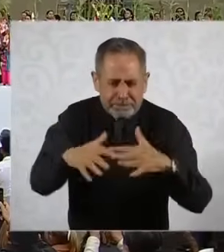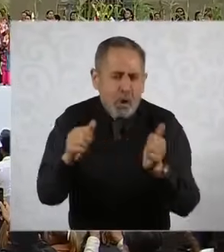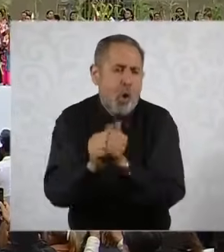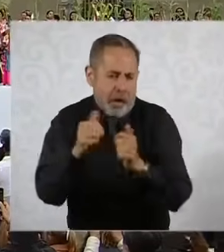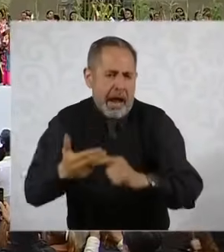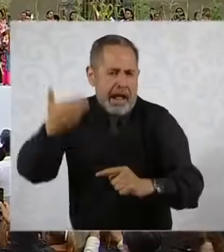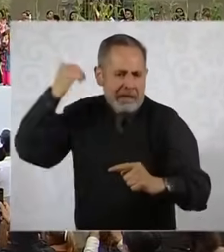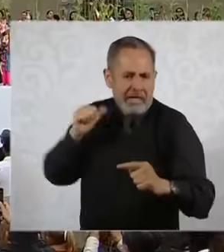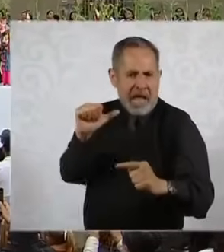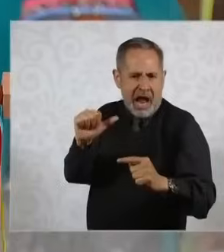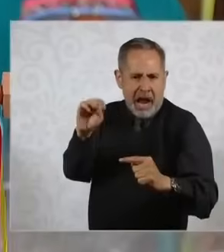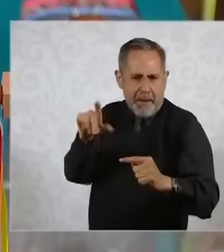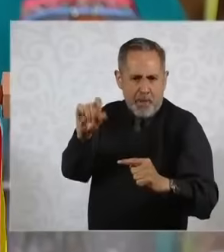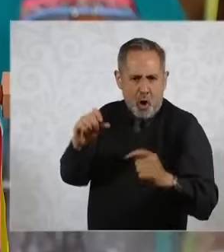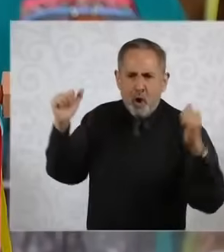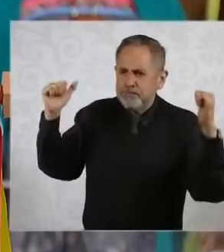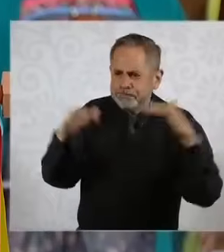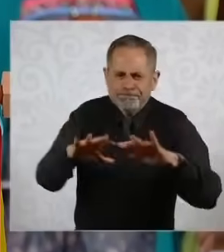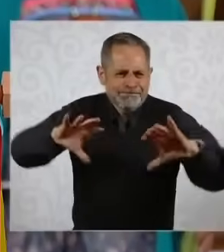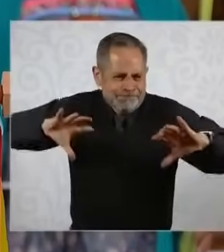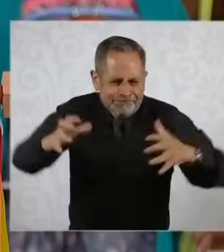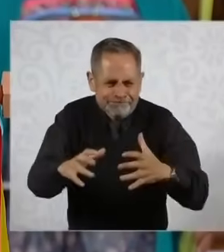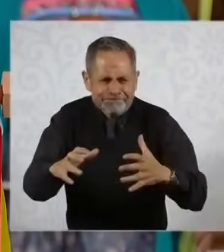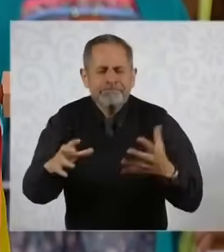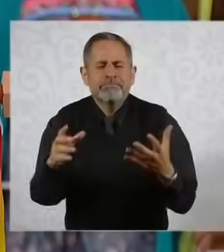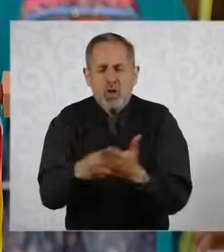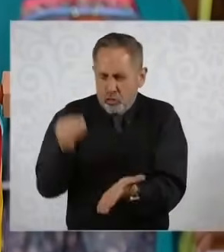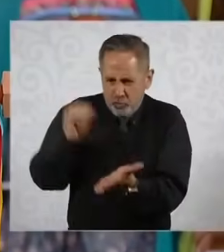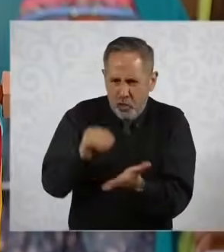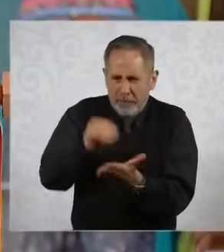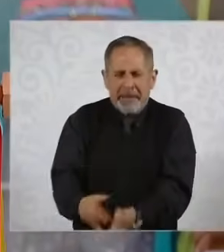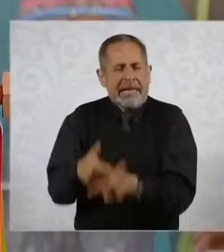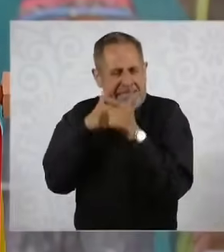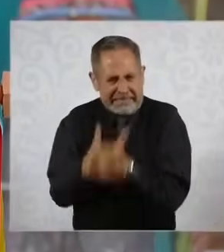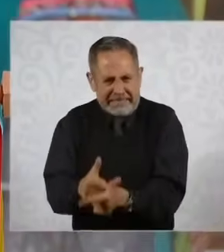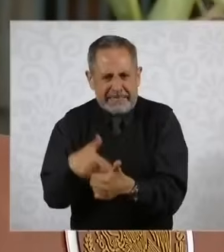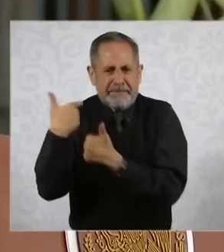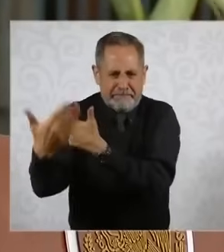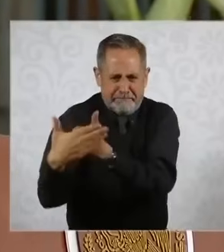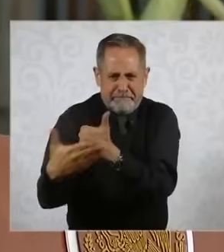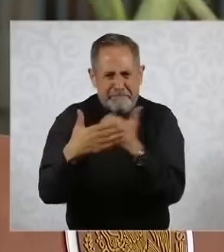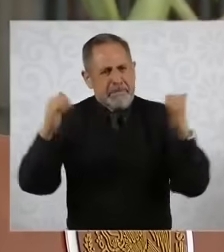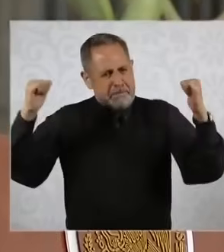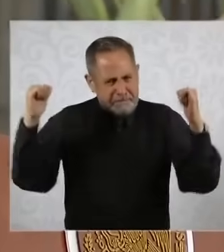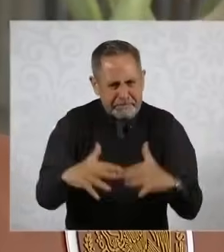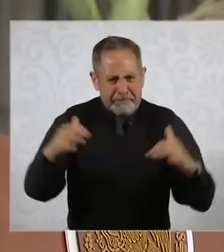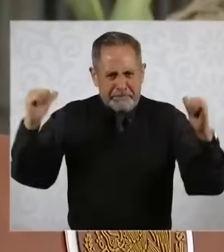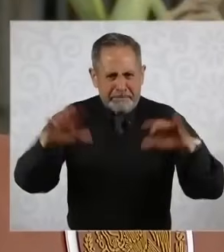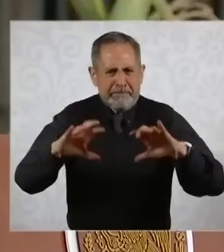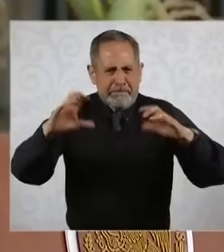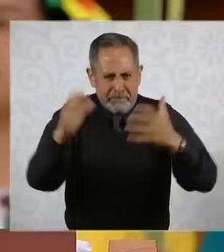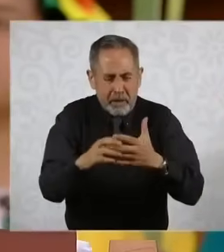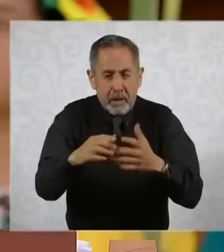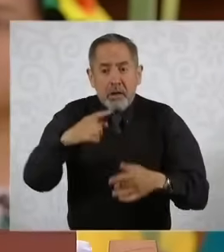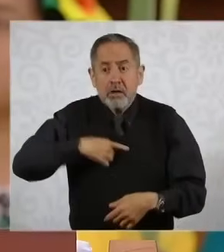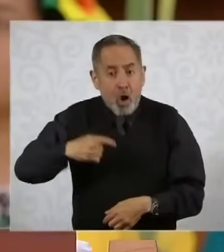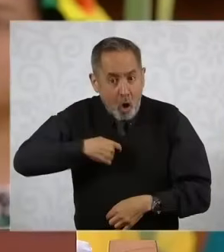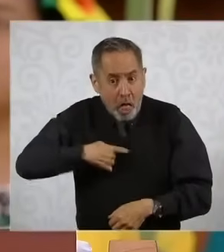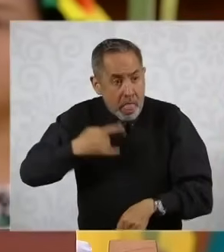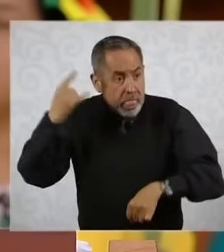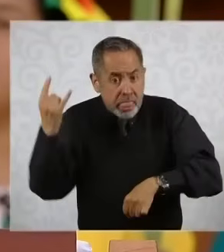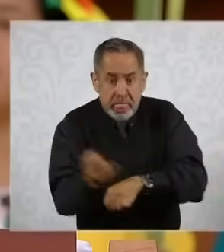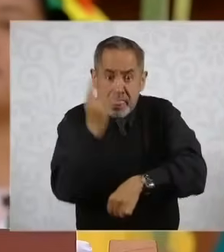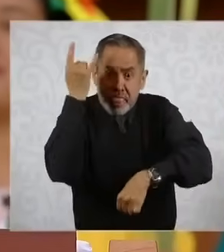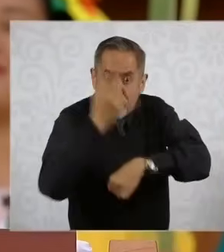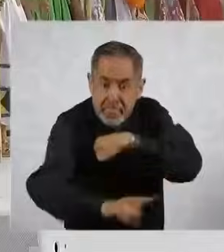Manuel López Obrador y nos seguiremos reuniendo, que no les voy a fallar.